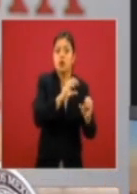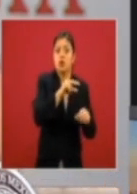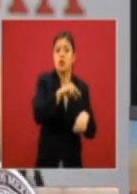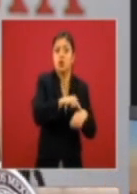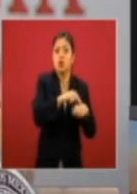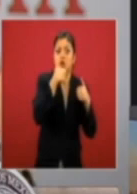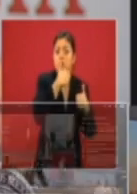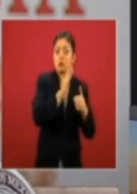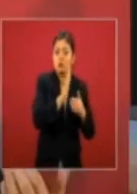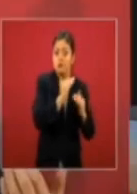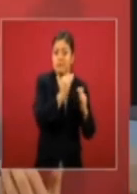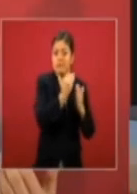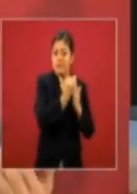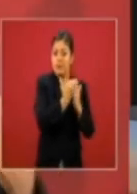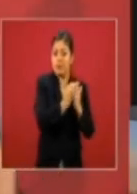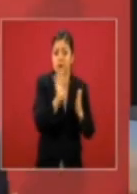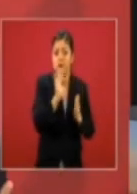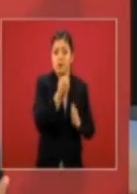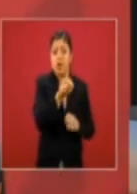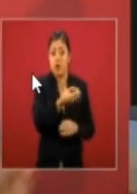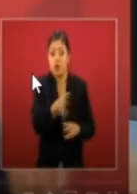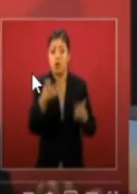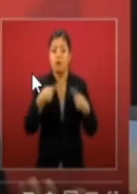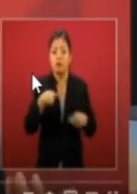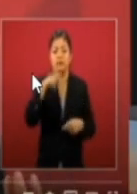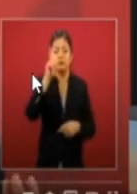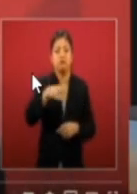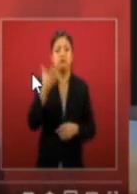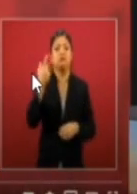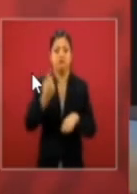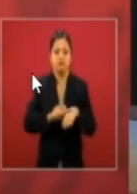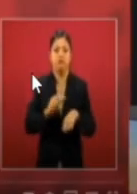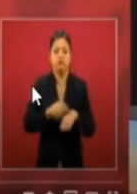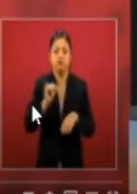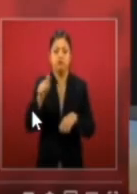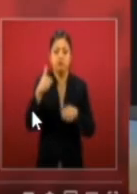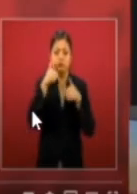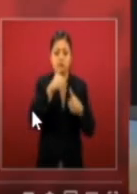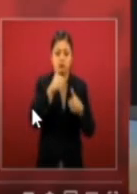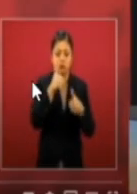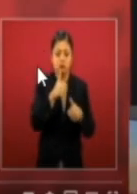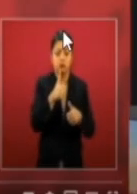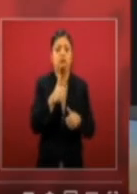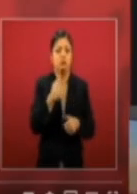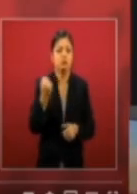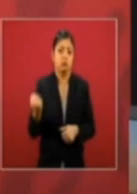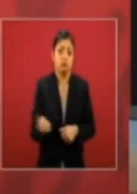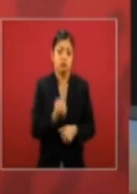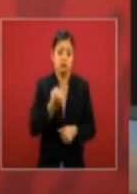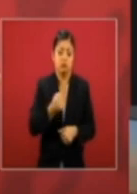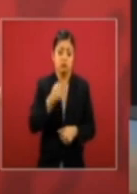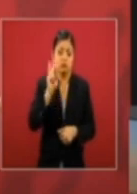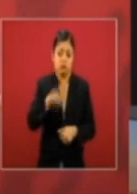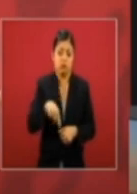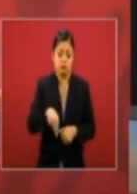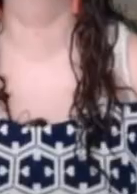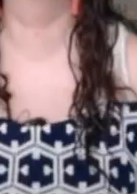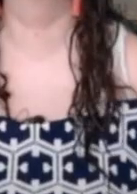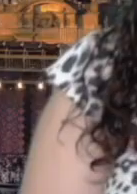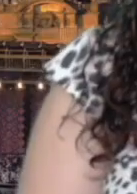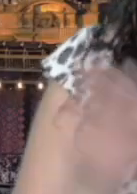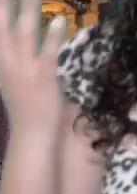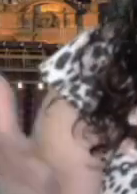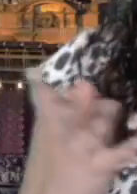personas que tienen necesidad de atención se atienden, como afortunadamente ha sido el caso de lo que nos ocupa en